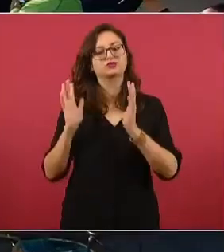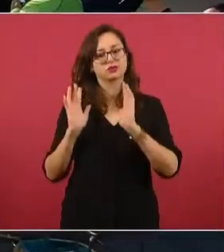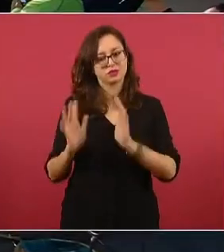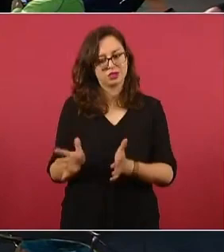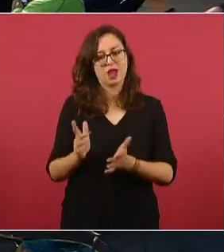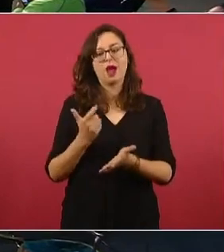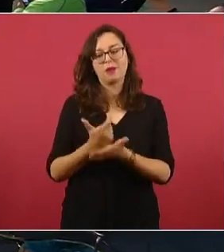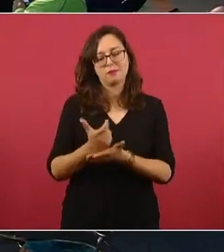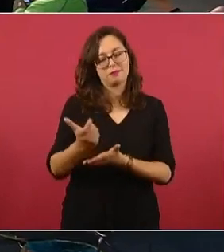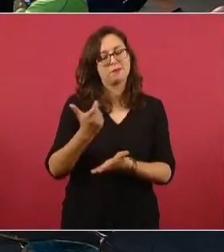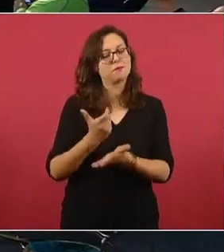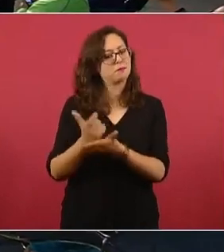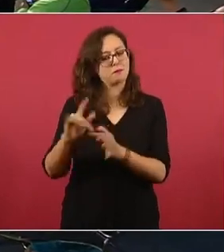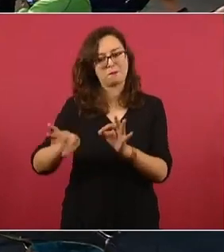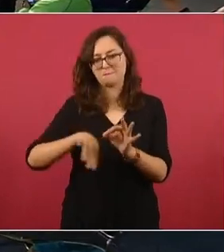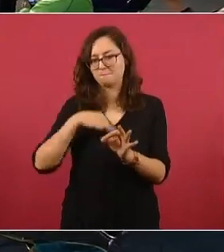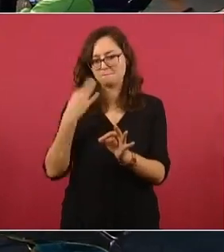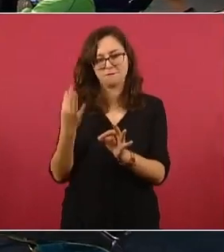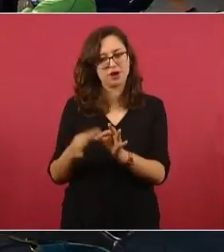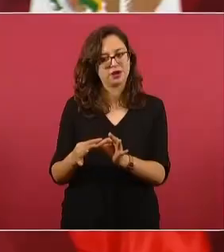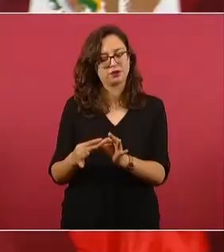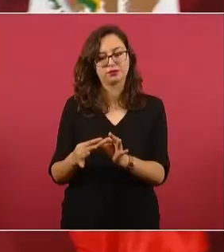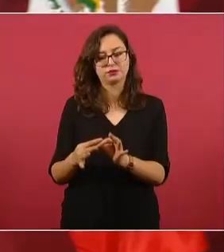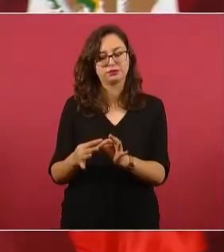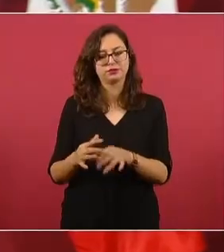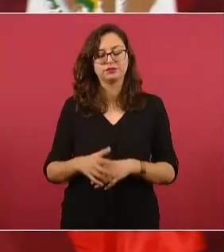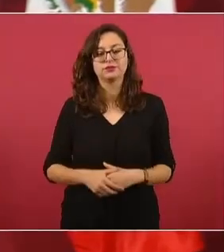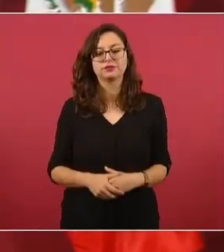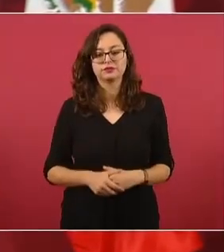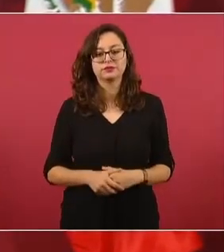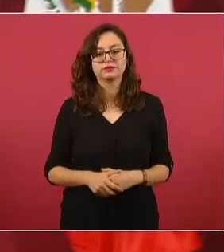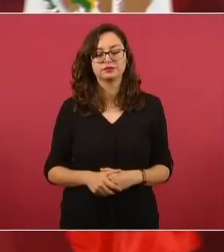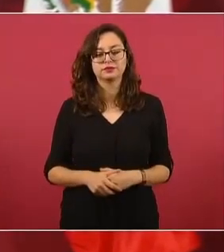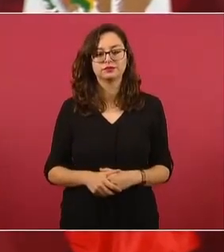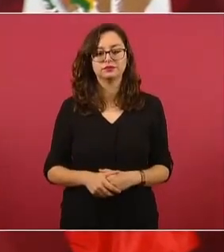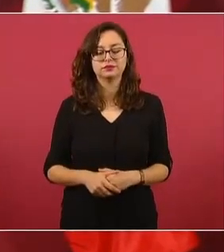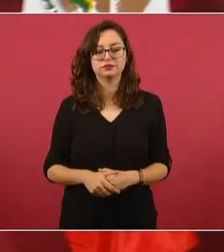se les liquidó. Claro,